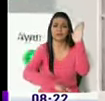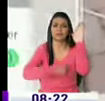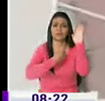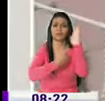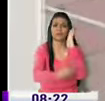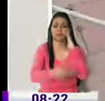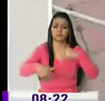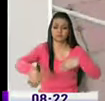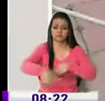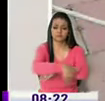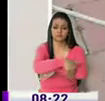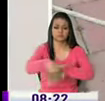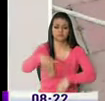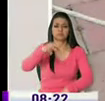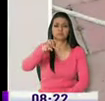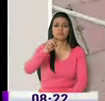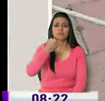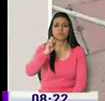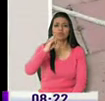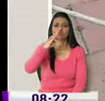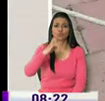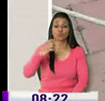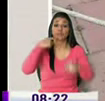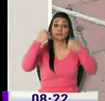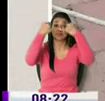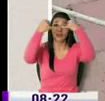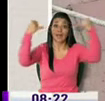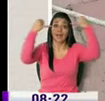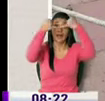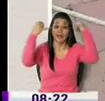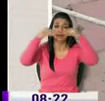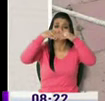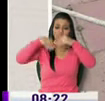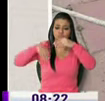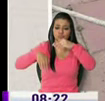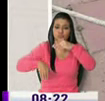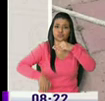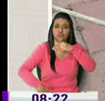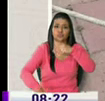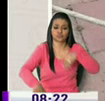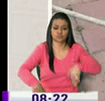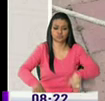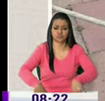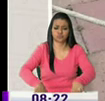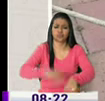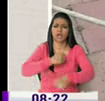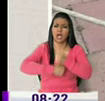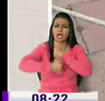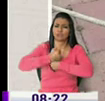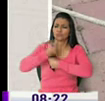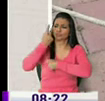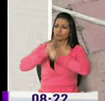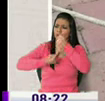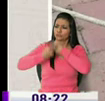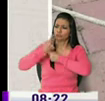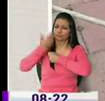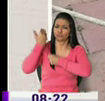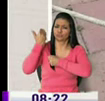esquina. Soterramiento, ¿no? Miren ustedes el trabajo de soterramiento que se hizo hace cuántos años.